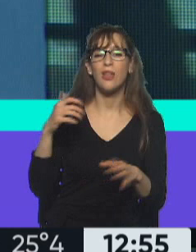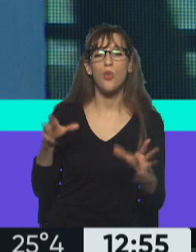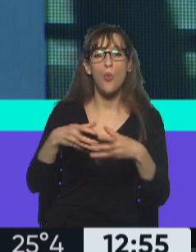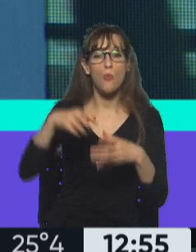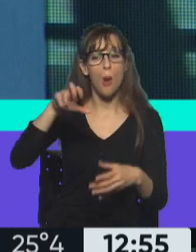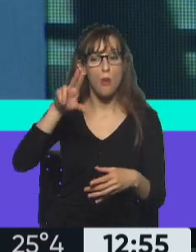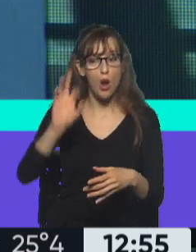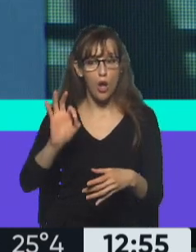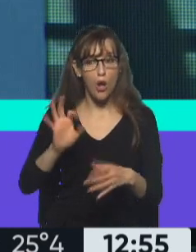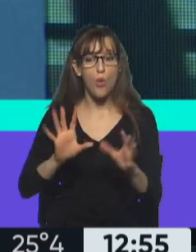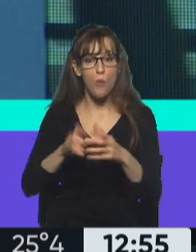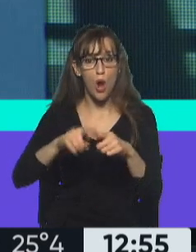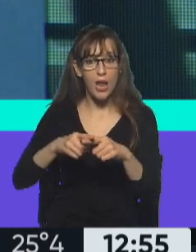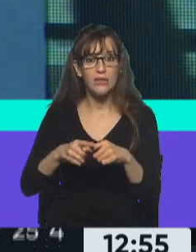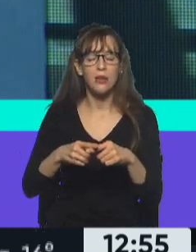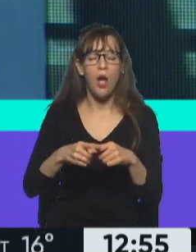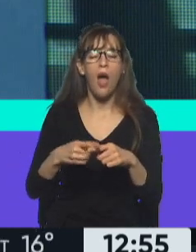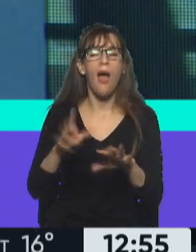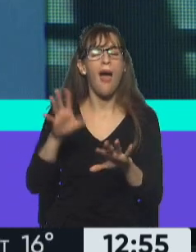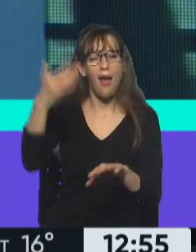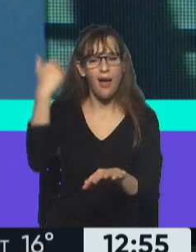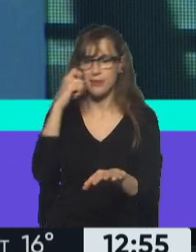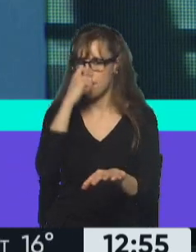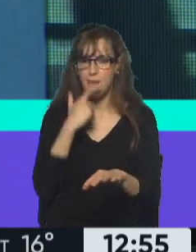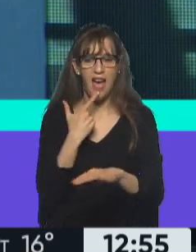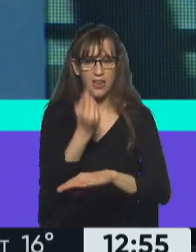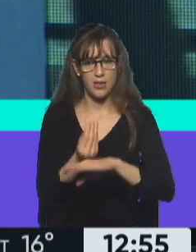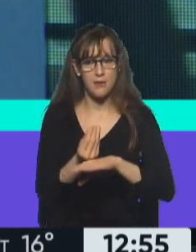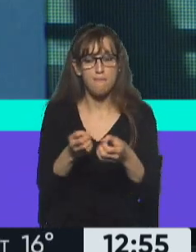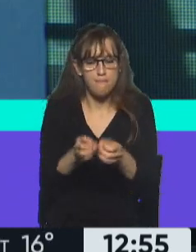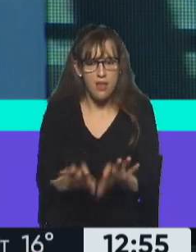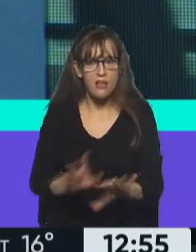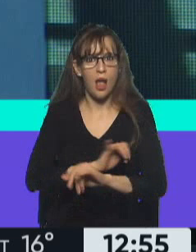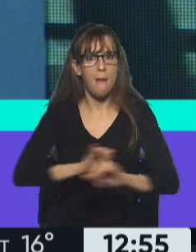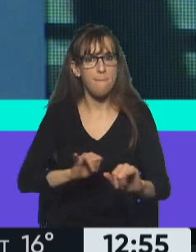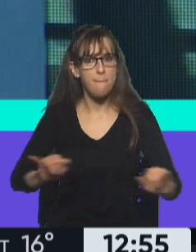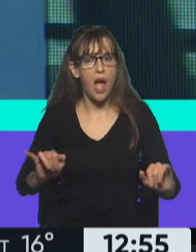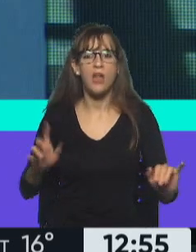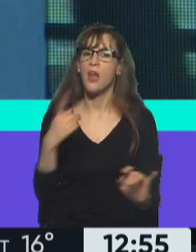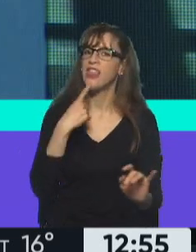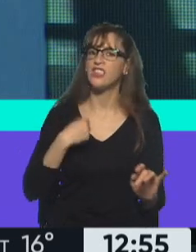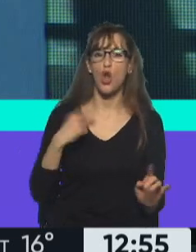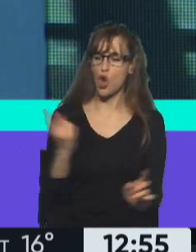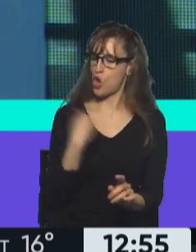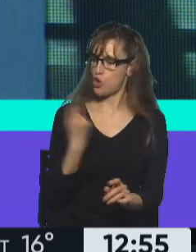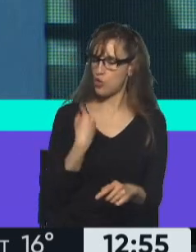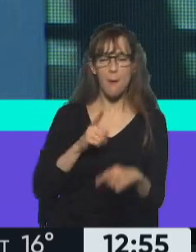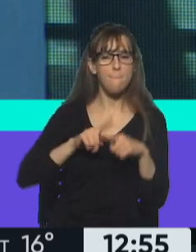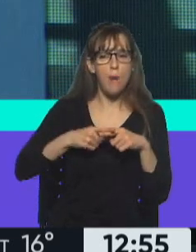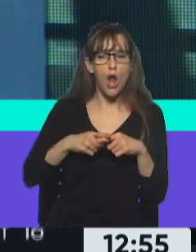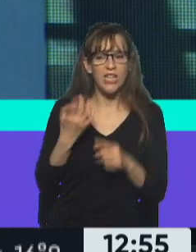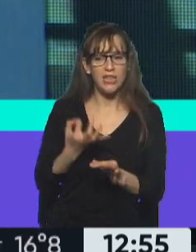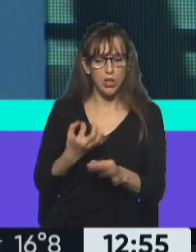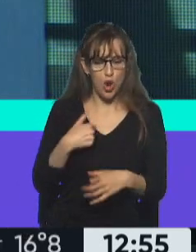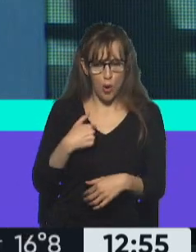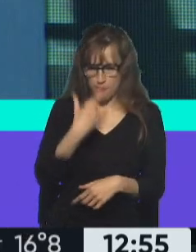que el pro empieza como la anti política macri cuando se empieza su campaña su posicionamiento en la política dice nosotros no somos políticos nosotros somos